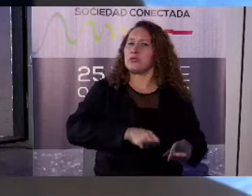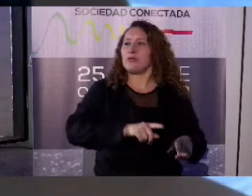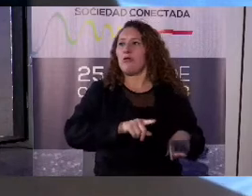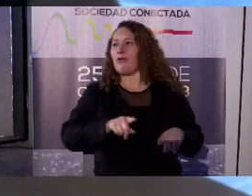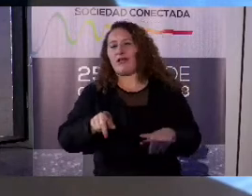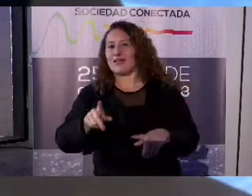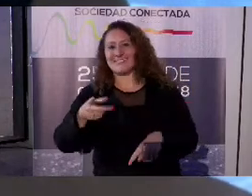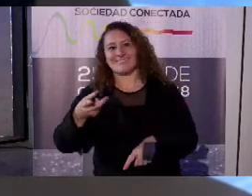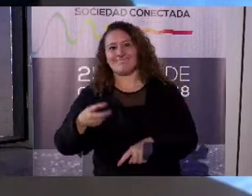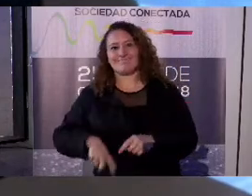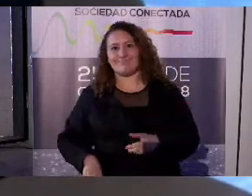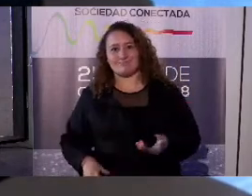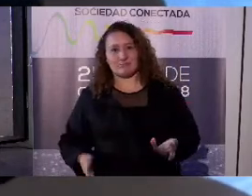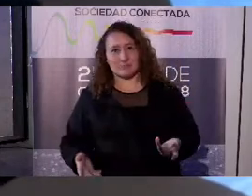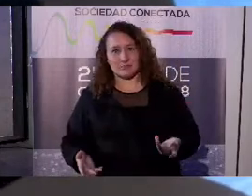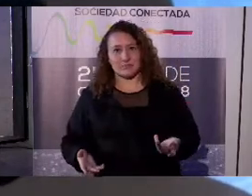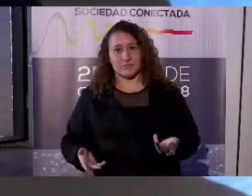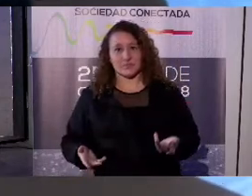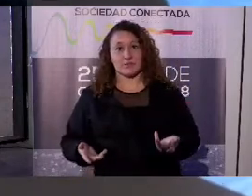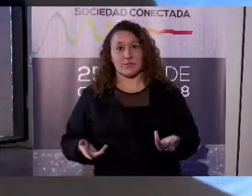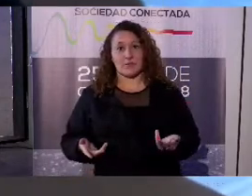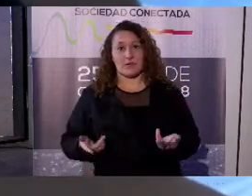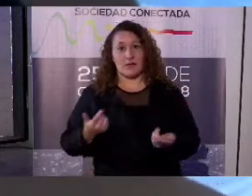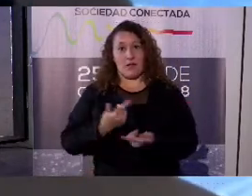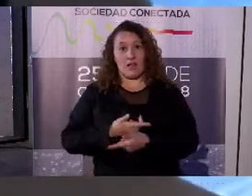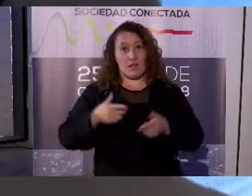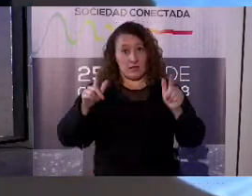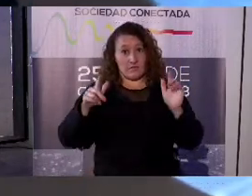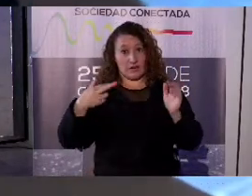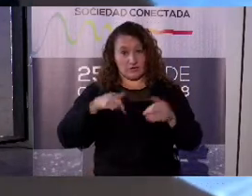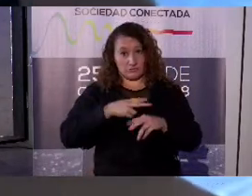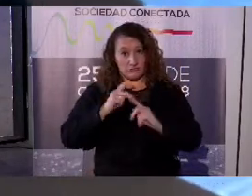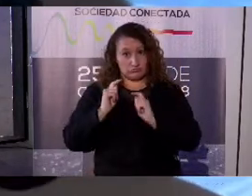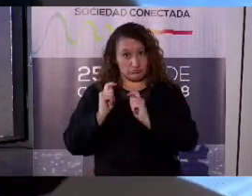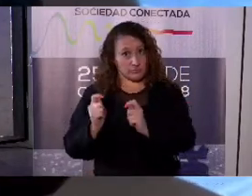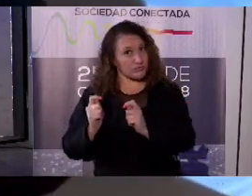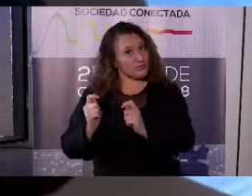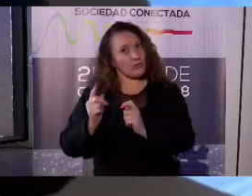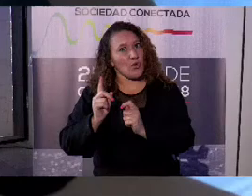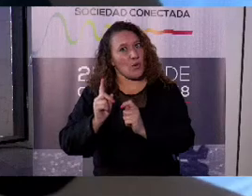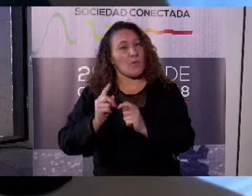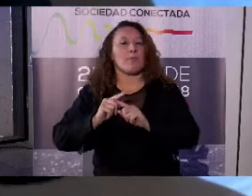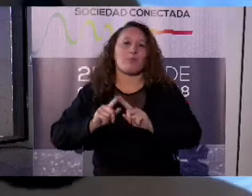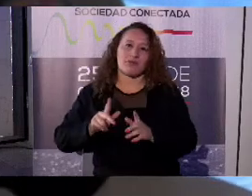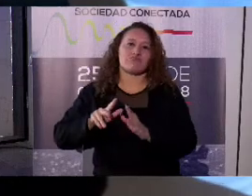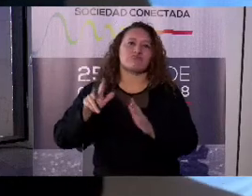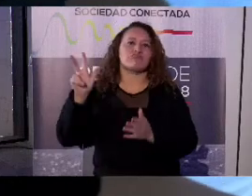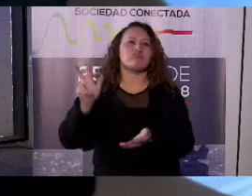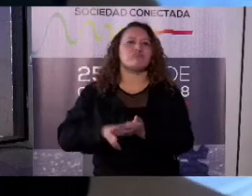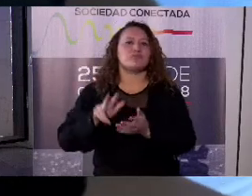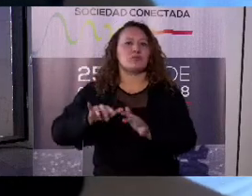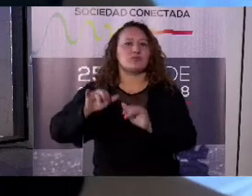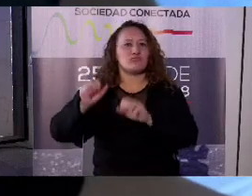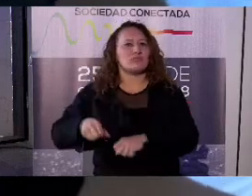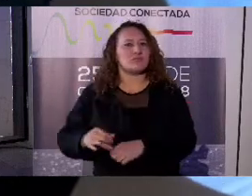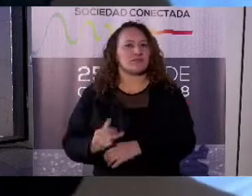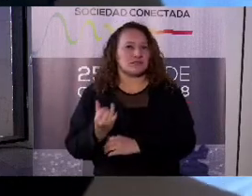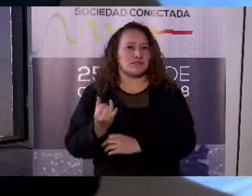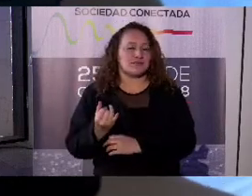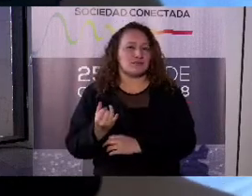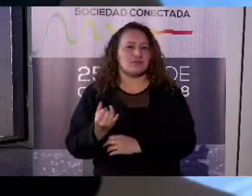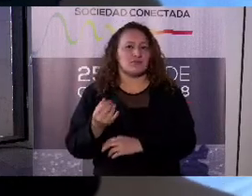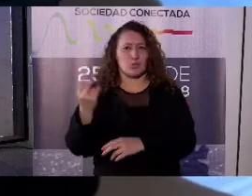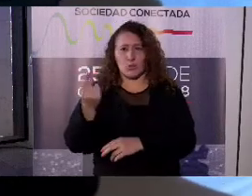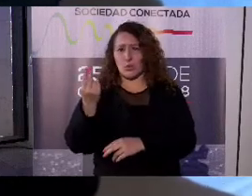espectro Libre como tal eh nosotros no asignamos espectro pero autorizamos la operativa en Uruguay es exactamente lo mismo para la